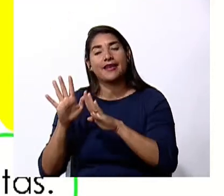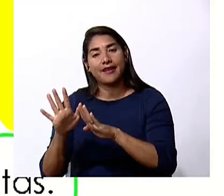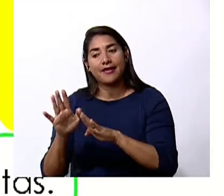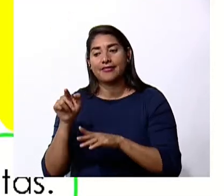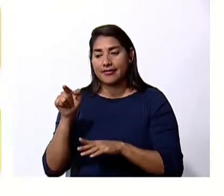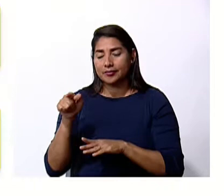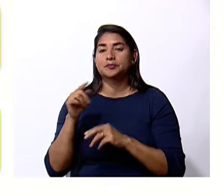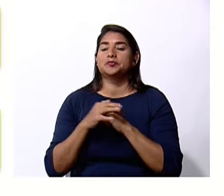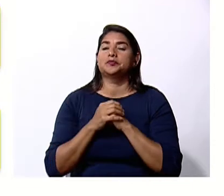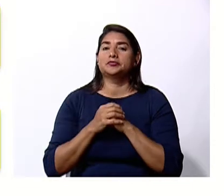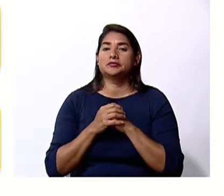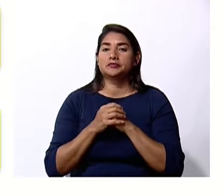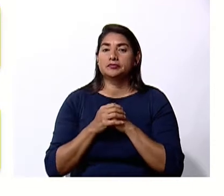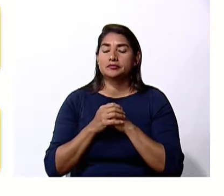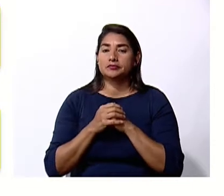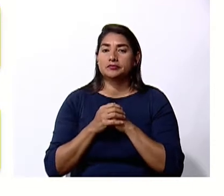Reducciones.